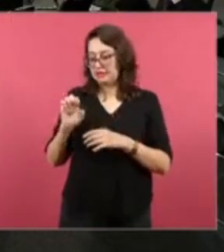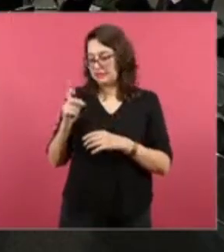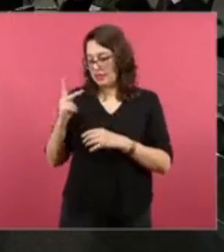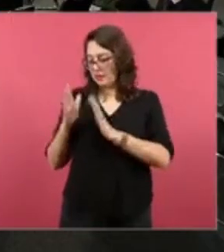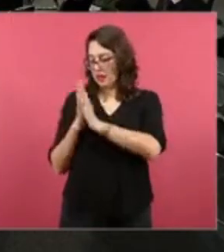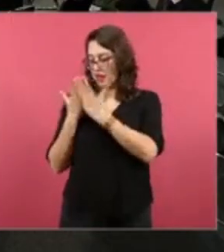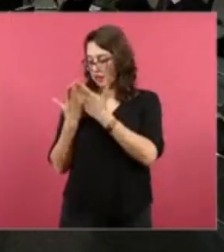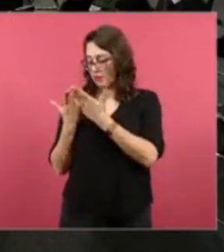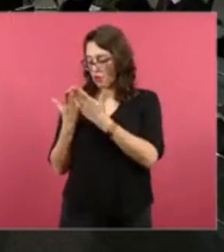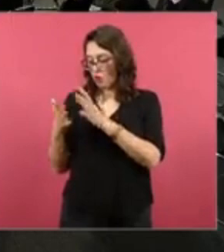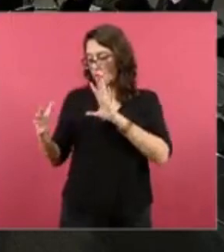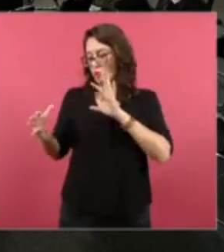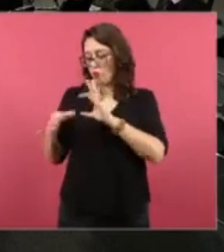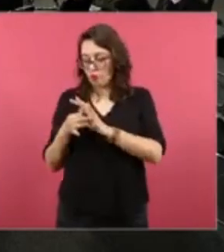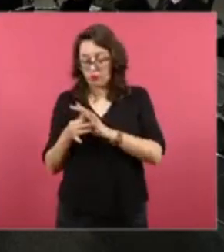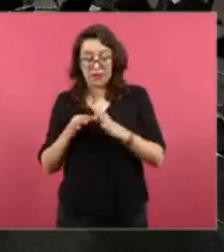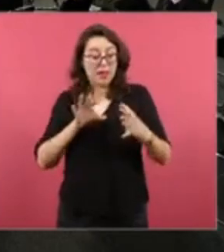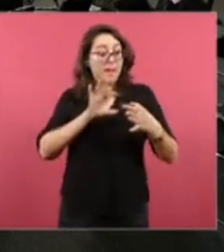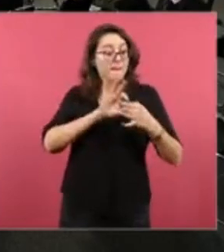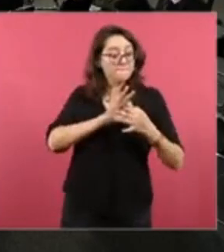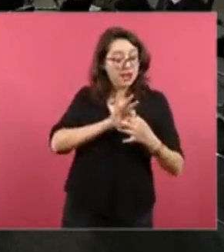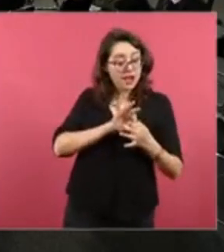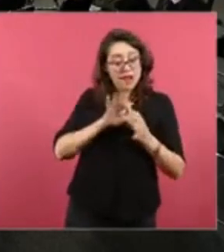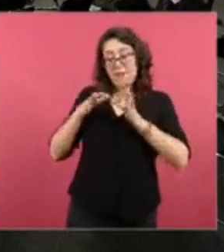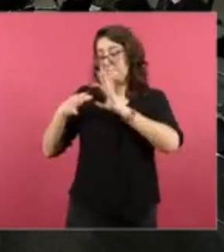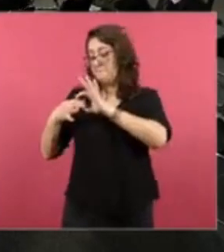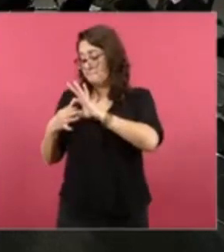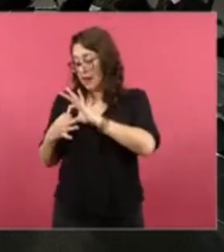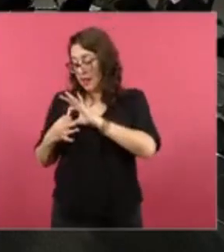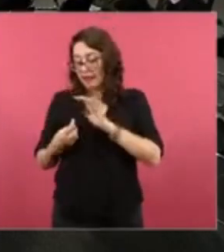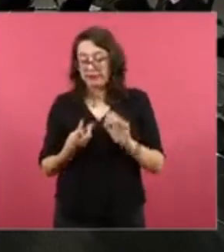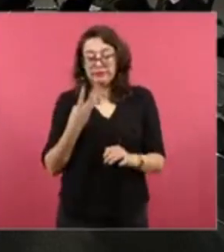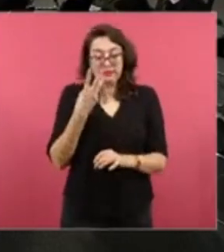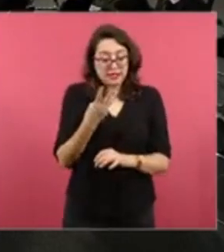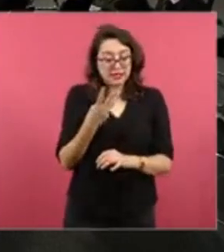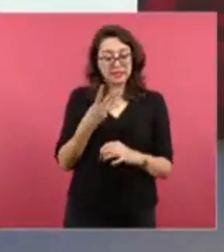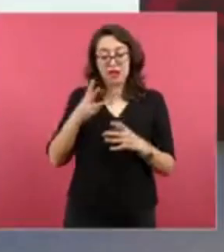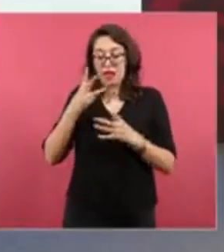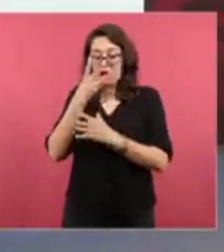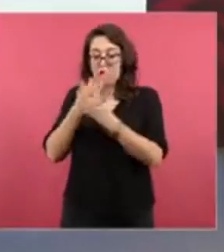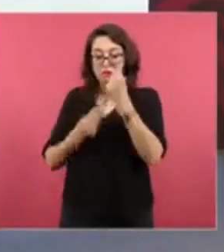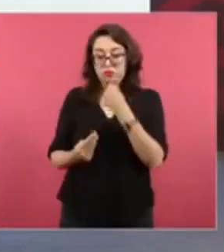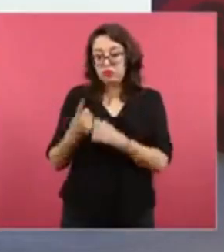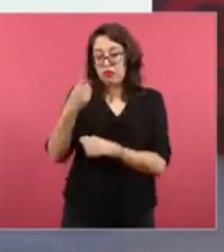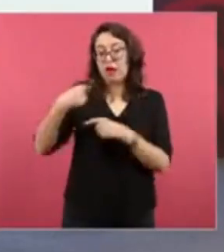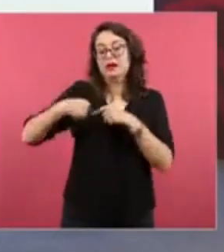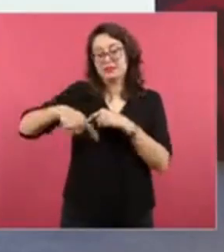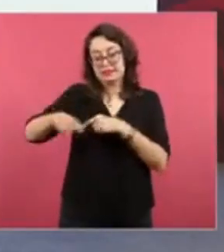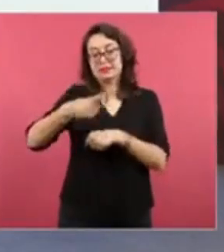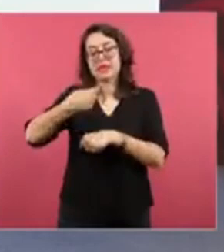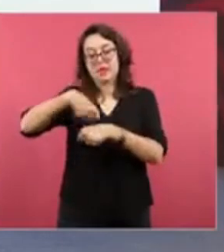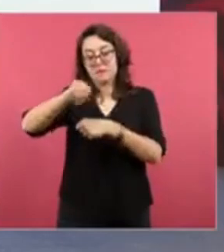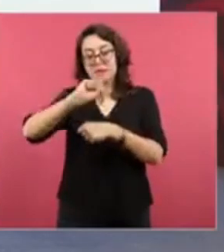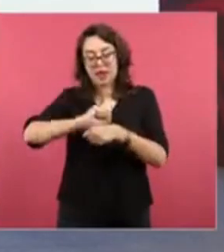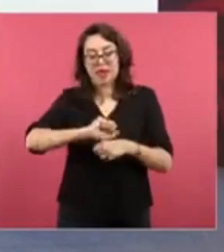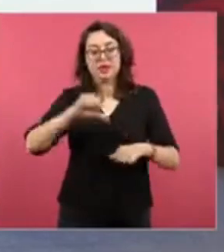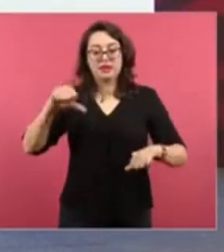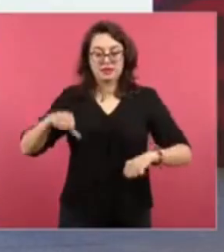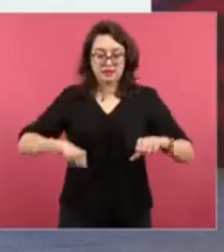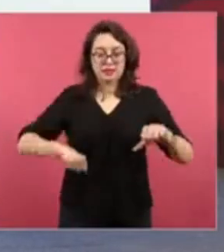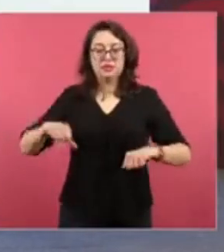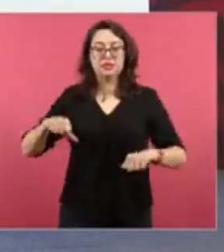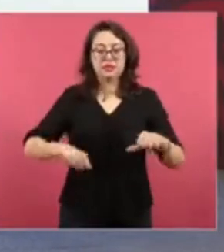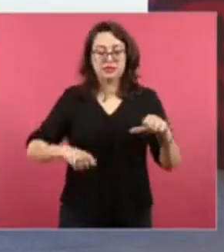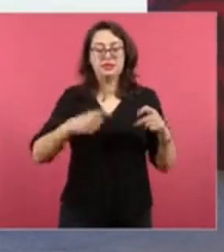texto. Es una secuencia. Eso es lo que va a pasar esa semana, entre otras de las actividades que van a realizar. Aquí,